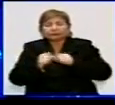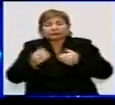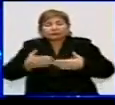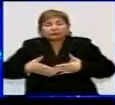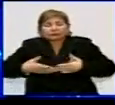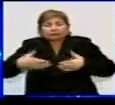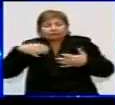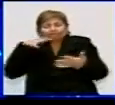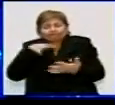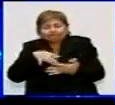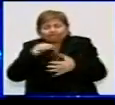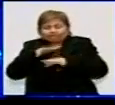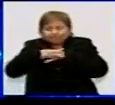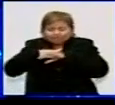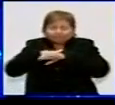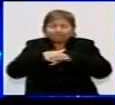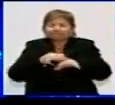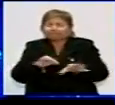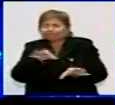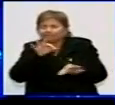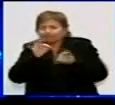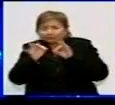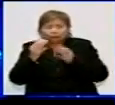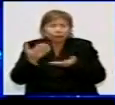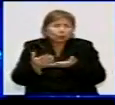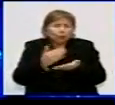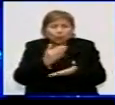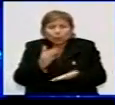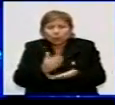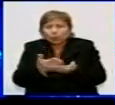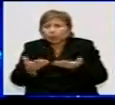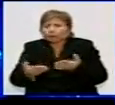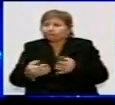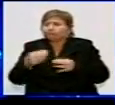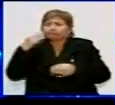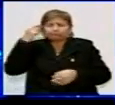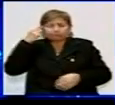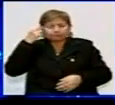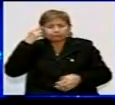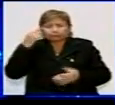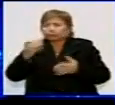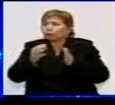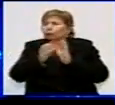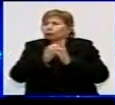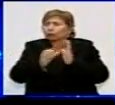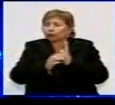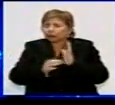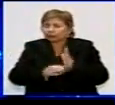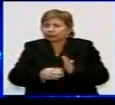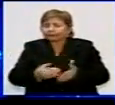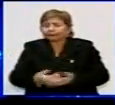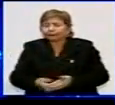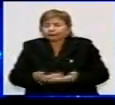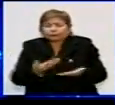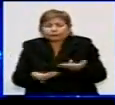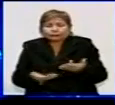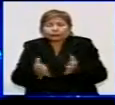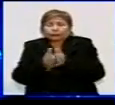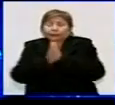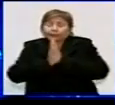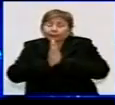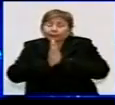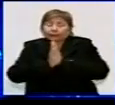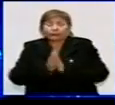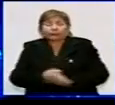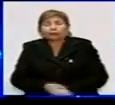estudiar analizar estos proyectos de reforma política y constitucional que había solicitado